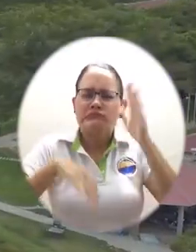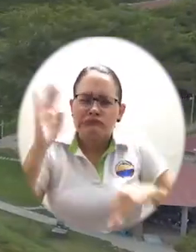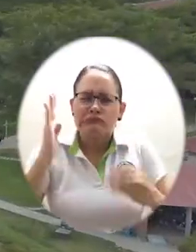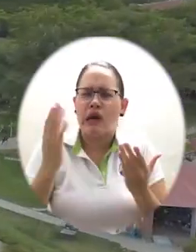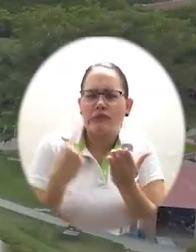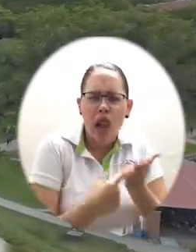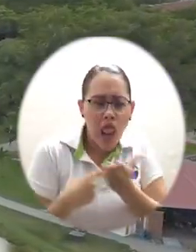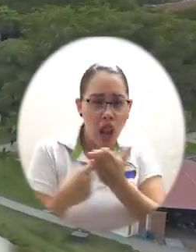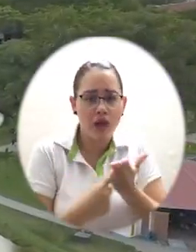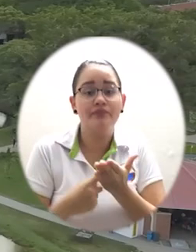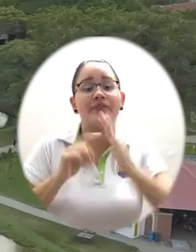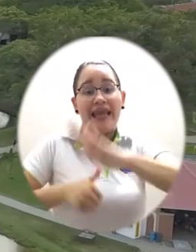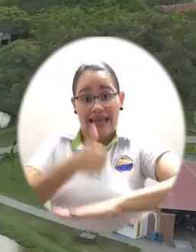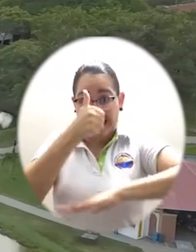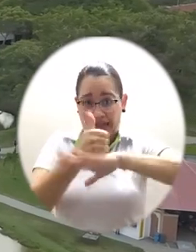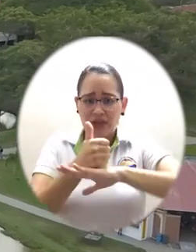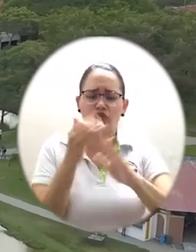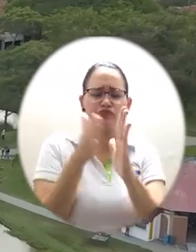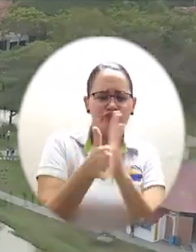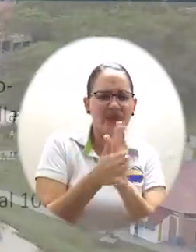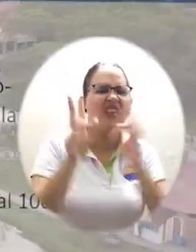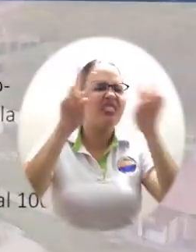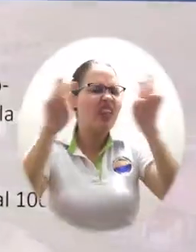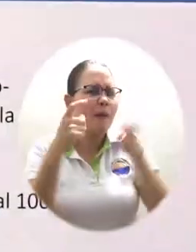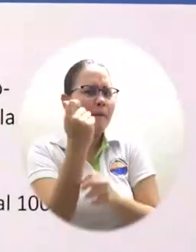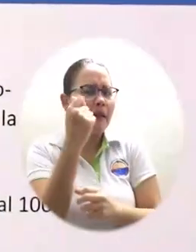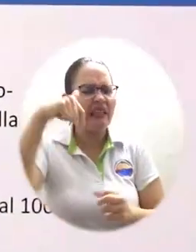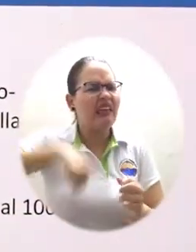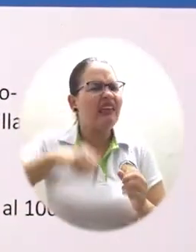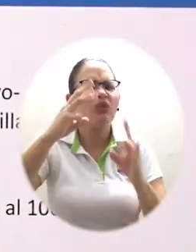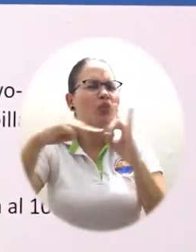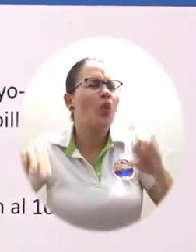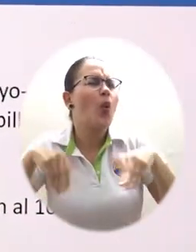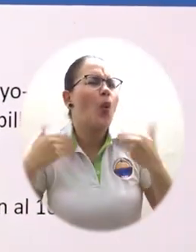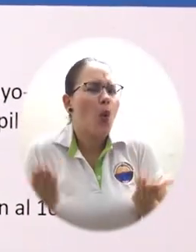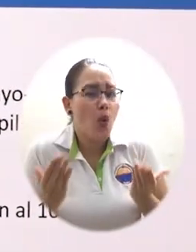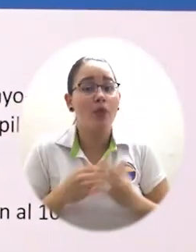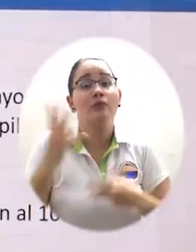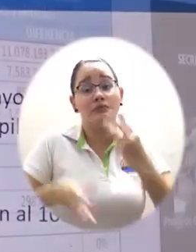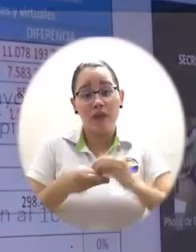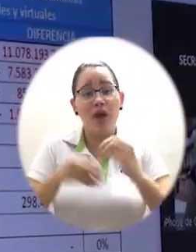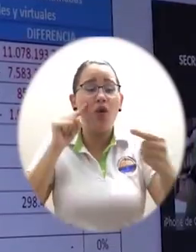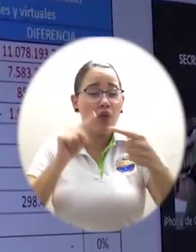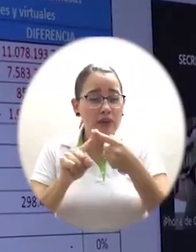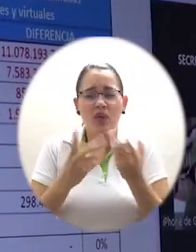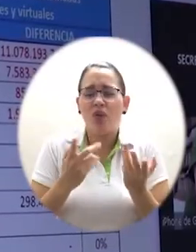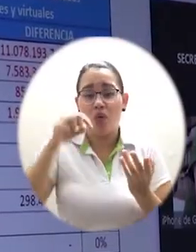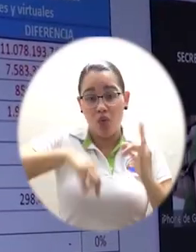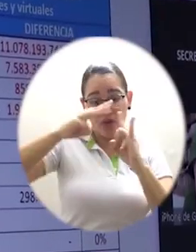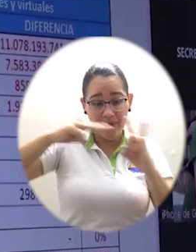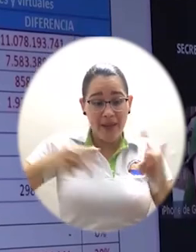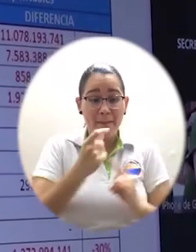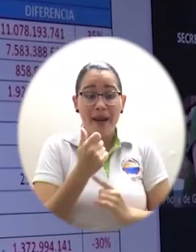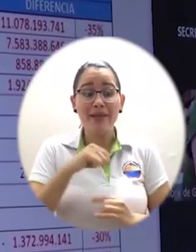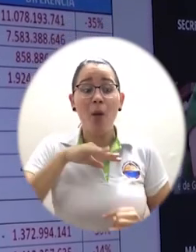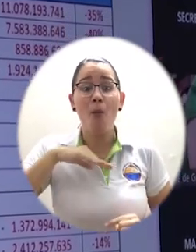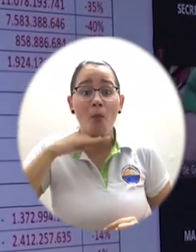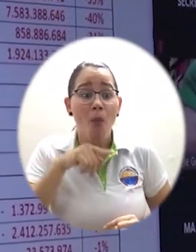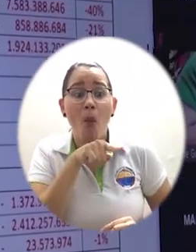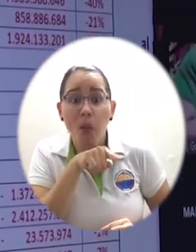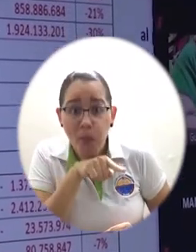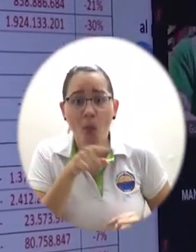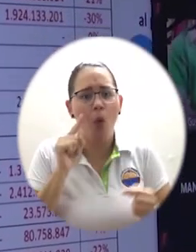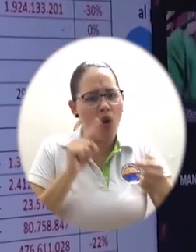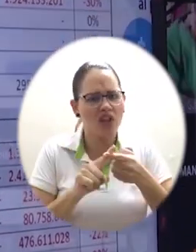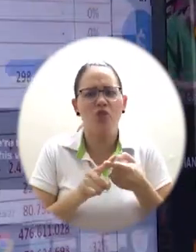financieros en los cuales la universidad sacrificaría parte de su inversión para cubrir el pago de matrículas de estudiantes en condición de vulnerabilidad,